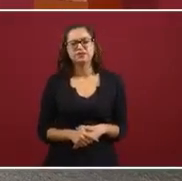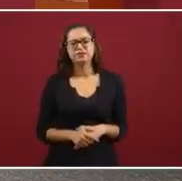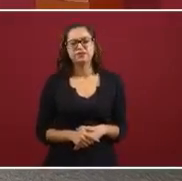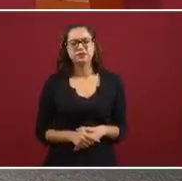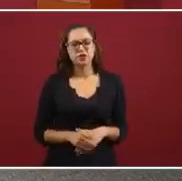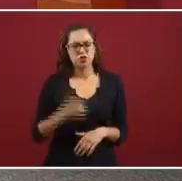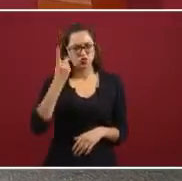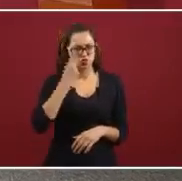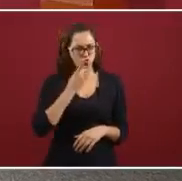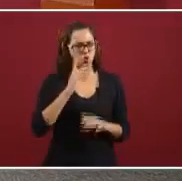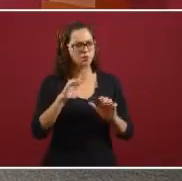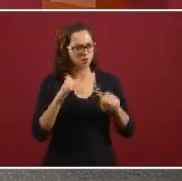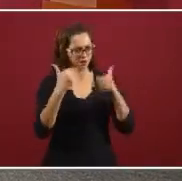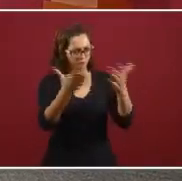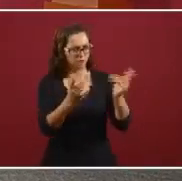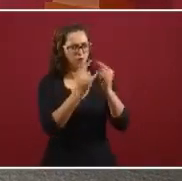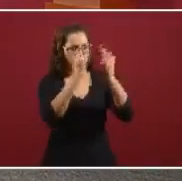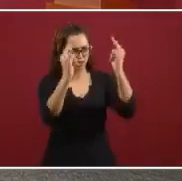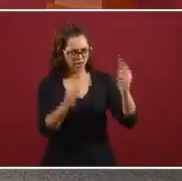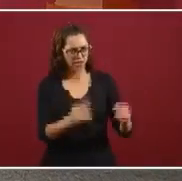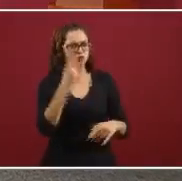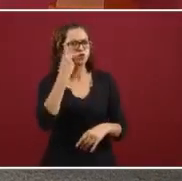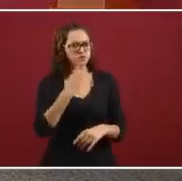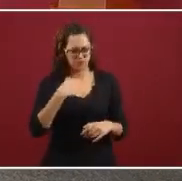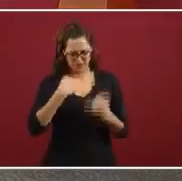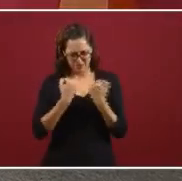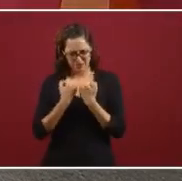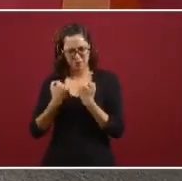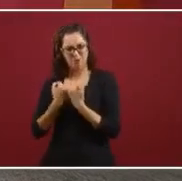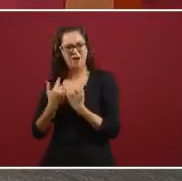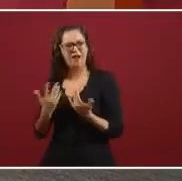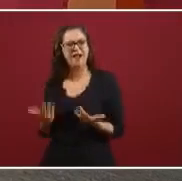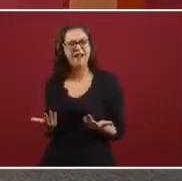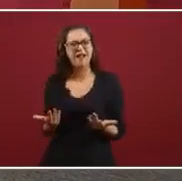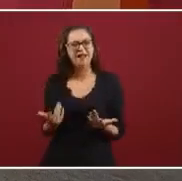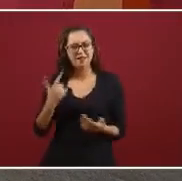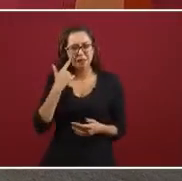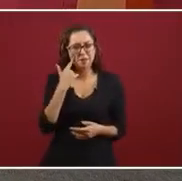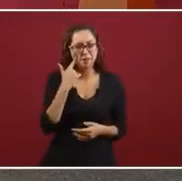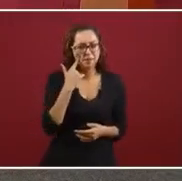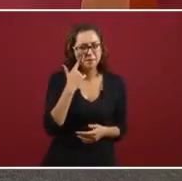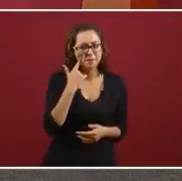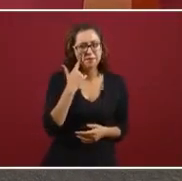duerman en campamento, porque